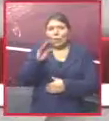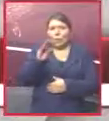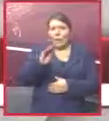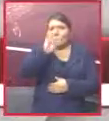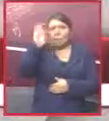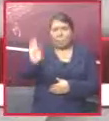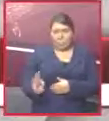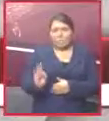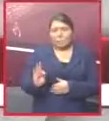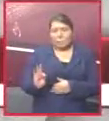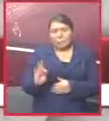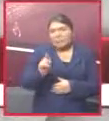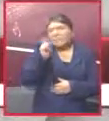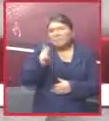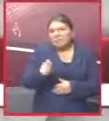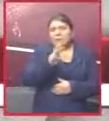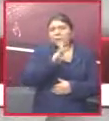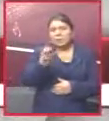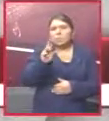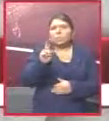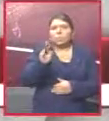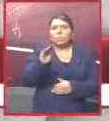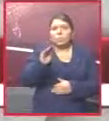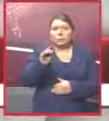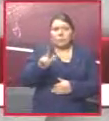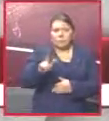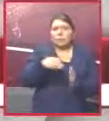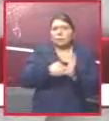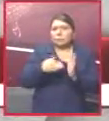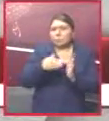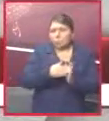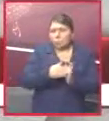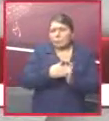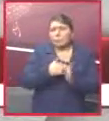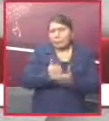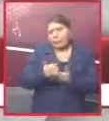397 millones a favor de los consumidores.